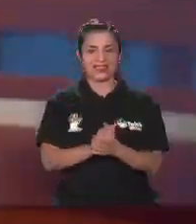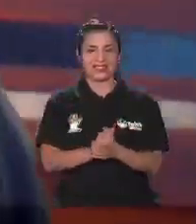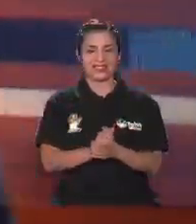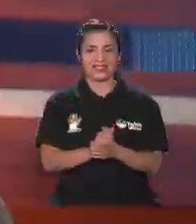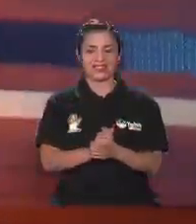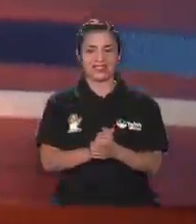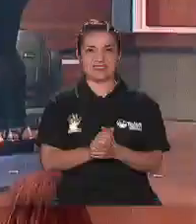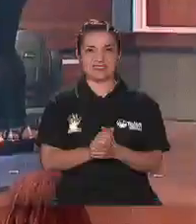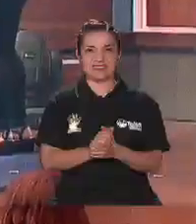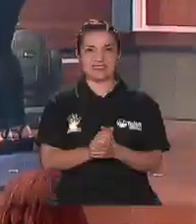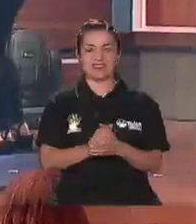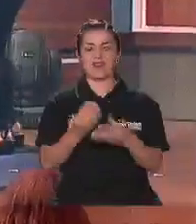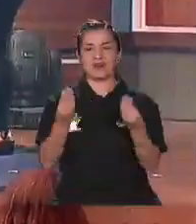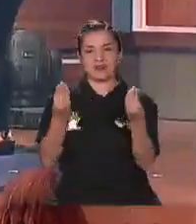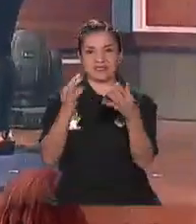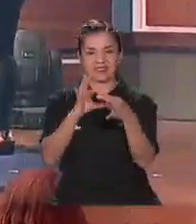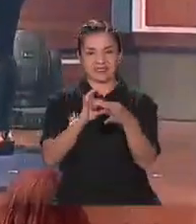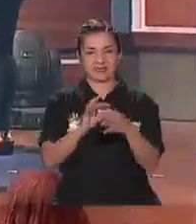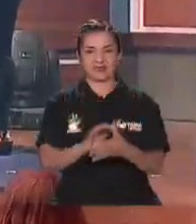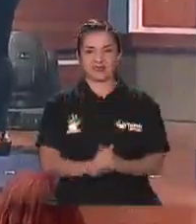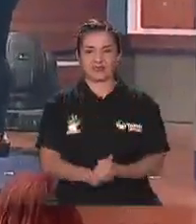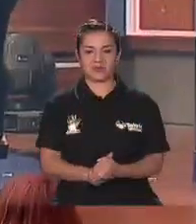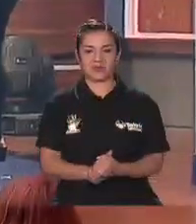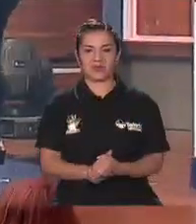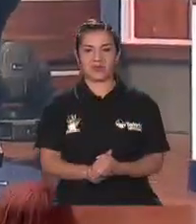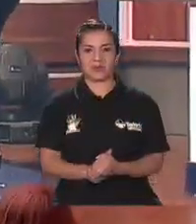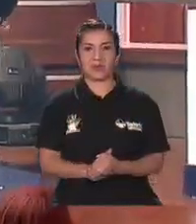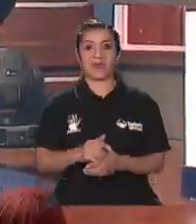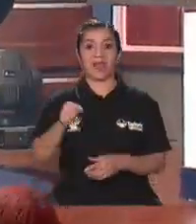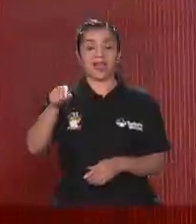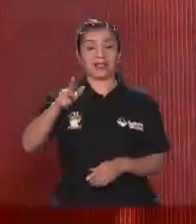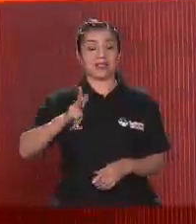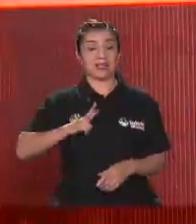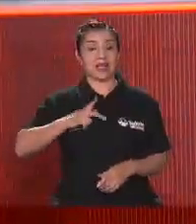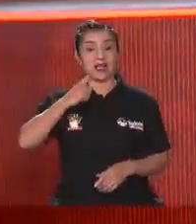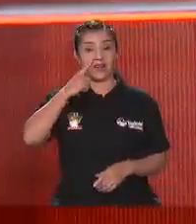Muy bien. Muchas gracias. Aquí es este caballero que quiere